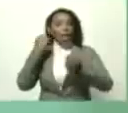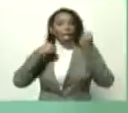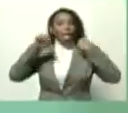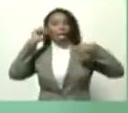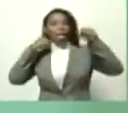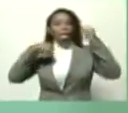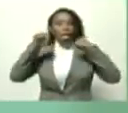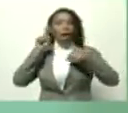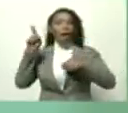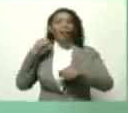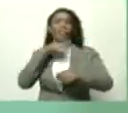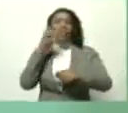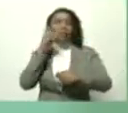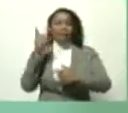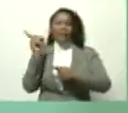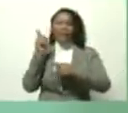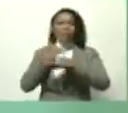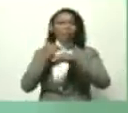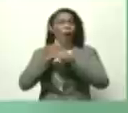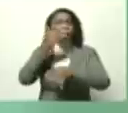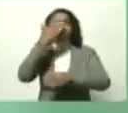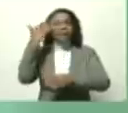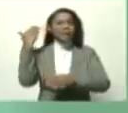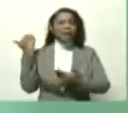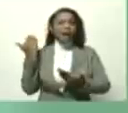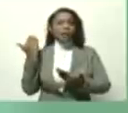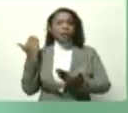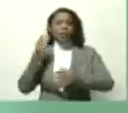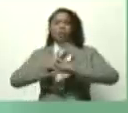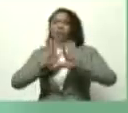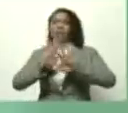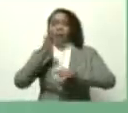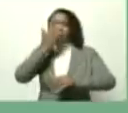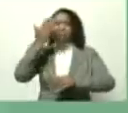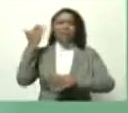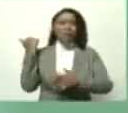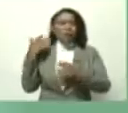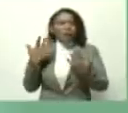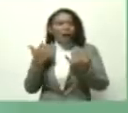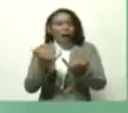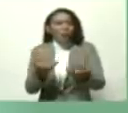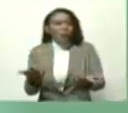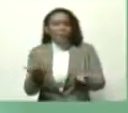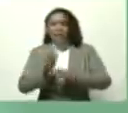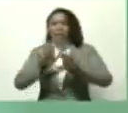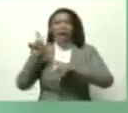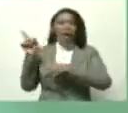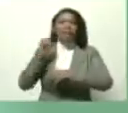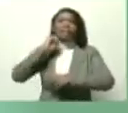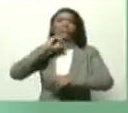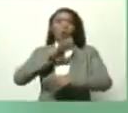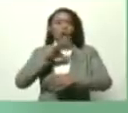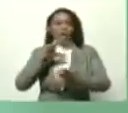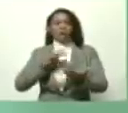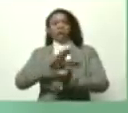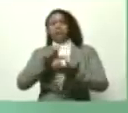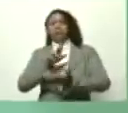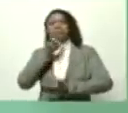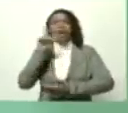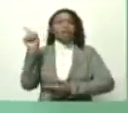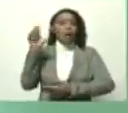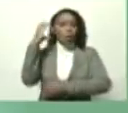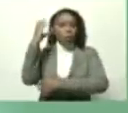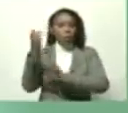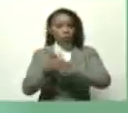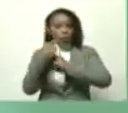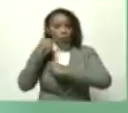porque Duque ya es pasado. Duque ya es más pasado que presente. Duque ya es una historia trágica en la historia de Colombia. Eso